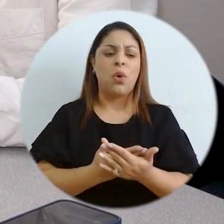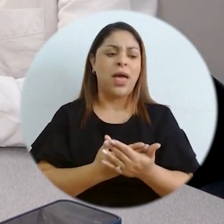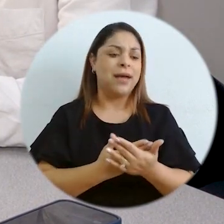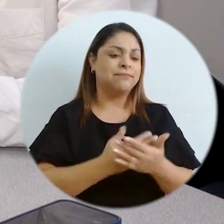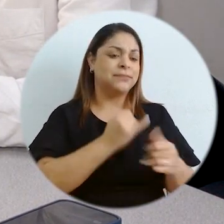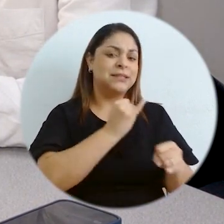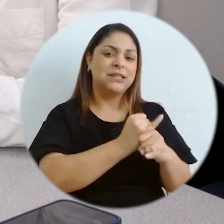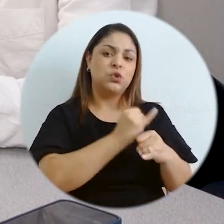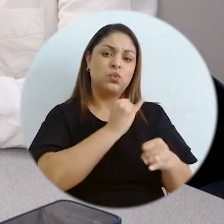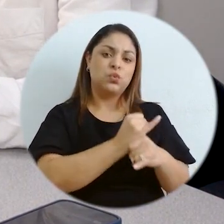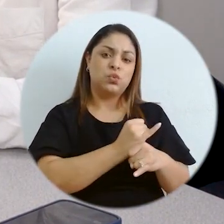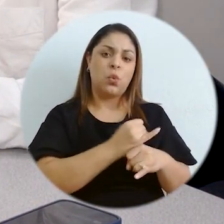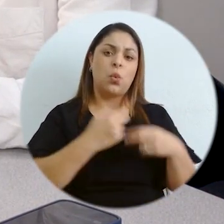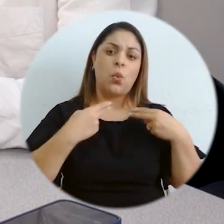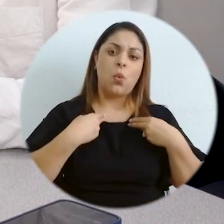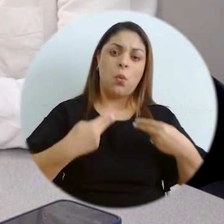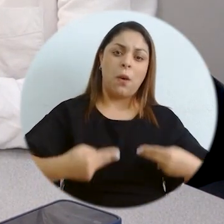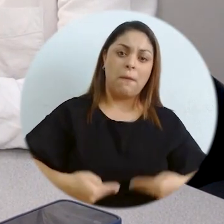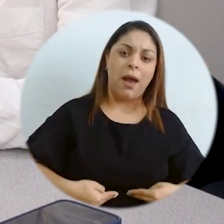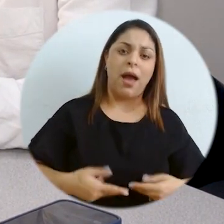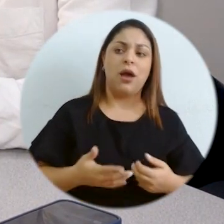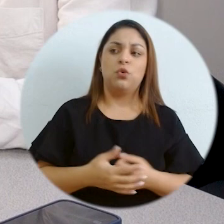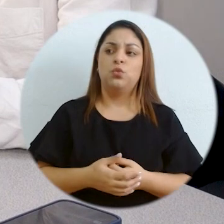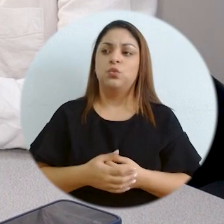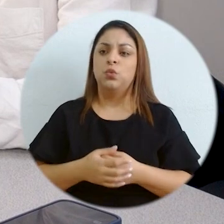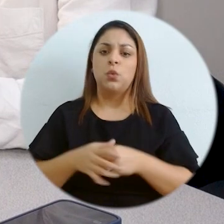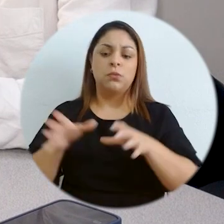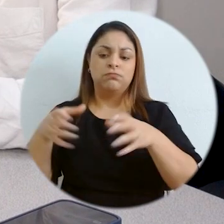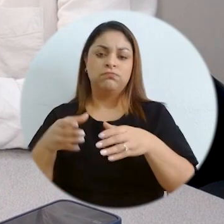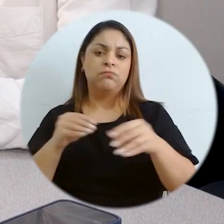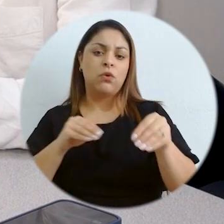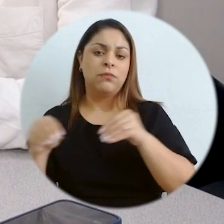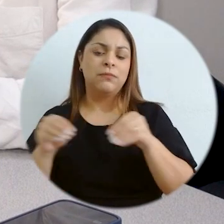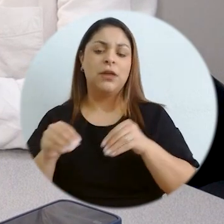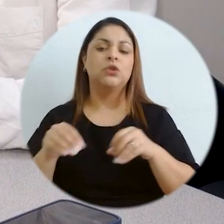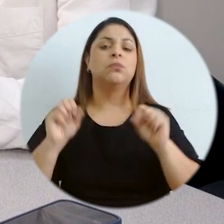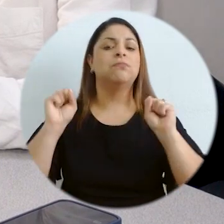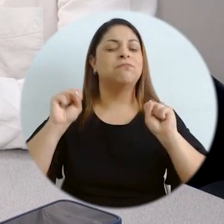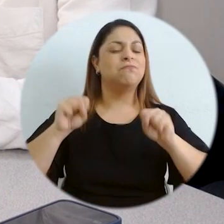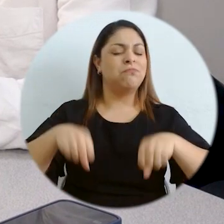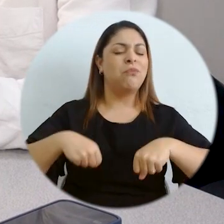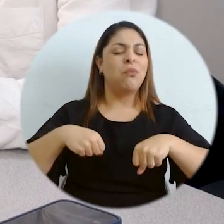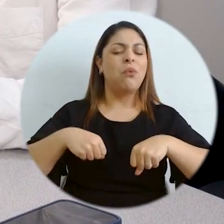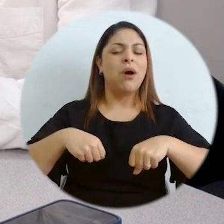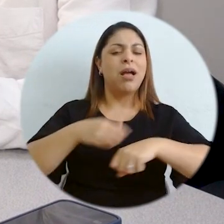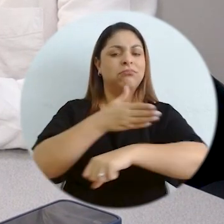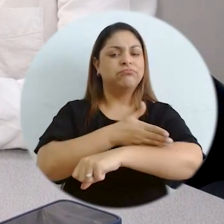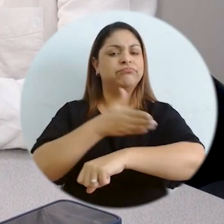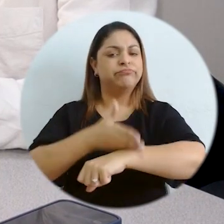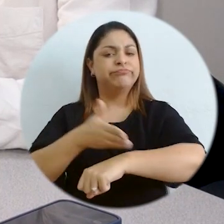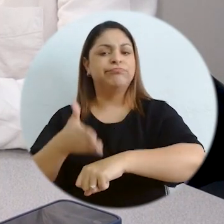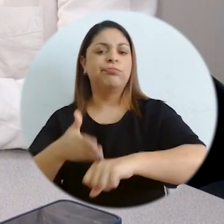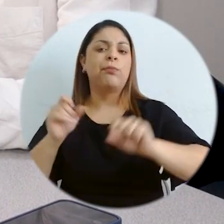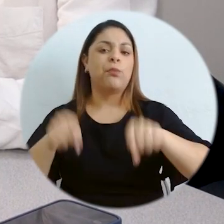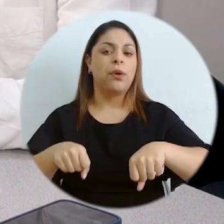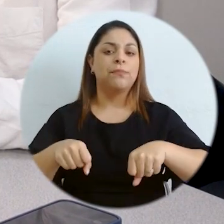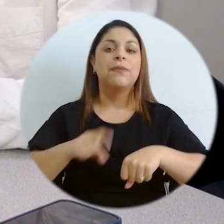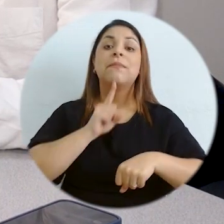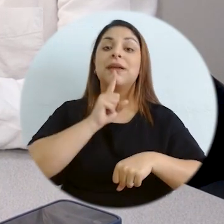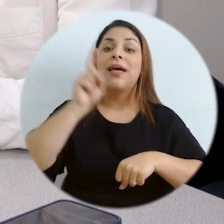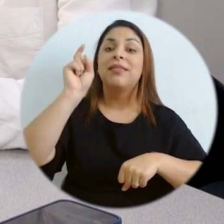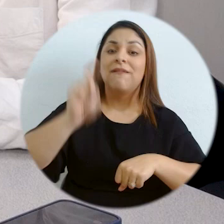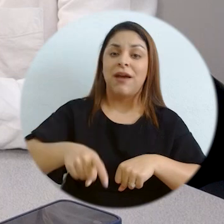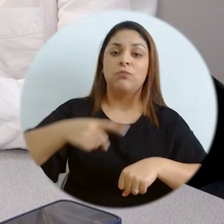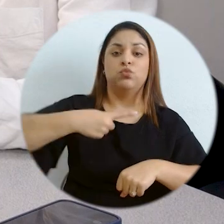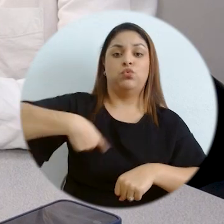degenerar. Toda institución humana, toda asociación humana, todo movimiento puede también degenerar. Entonces es verdad que tenemos que